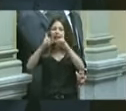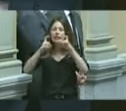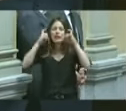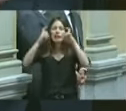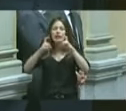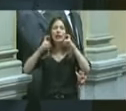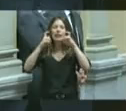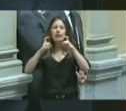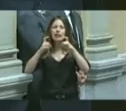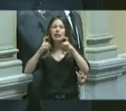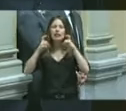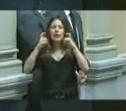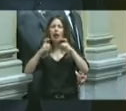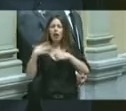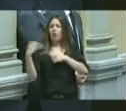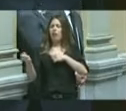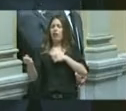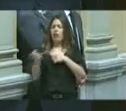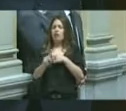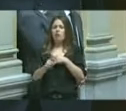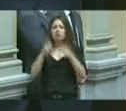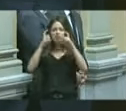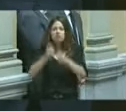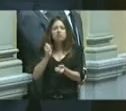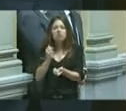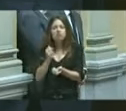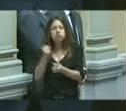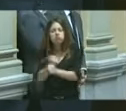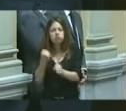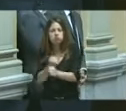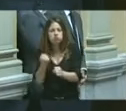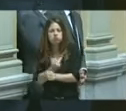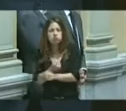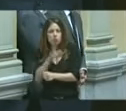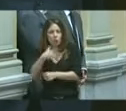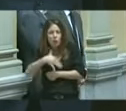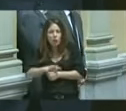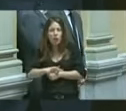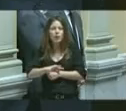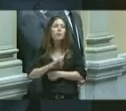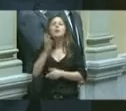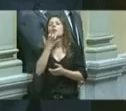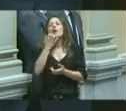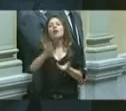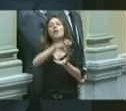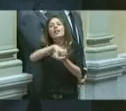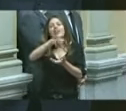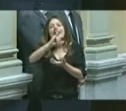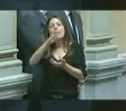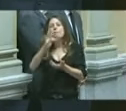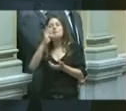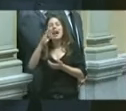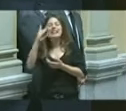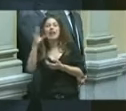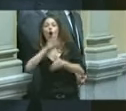hacer fecunda la cobardía. Reparemos en nuestras propias fuerzas. Miren, cada vez que visito un centro de I+D o conozco